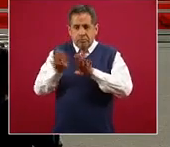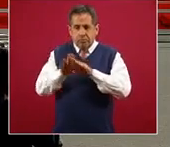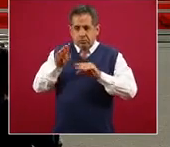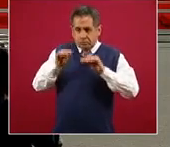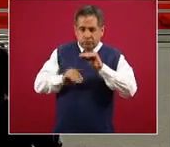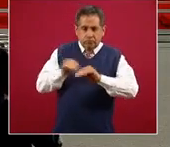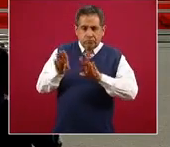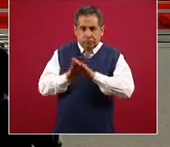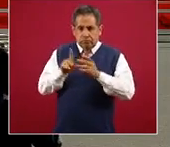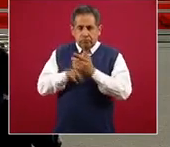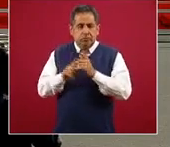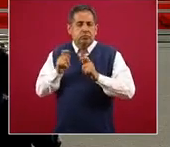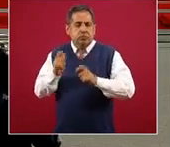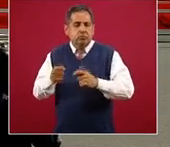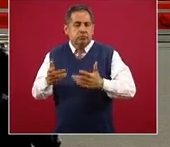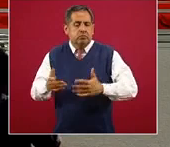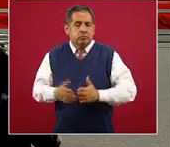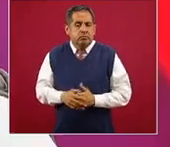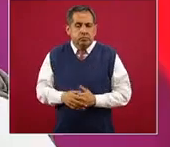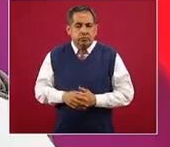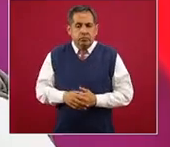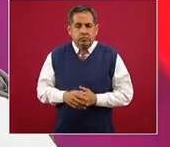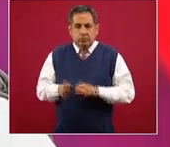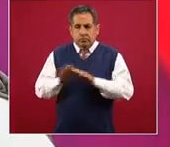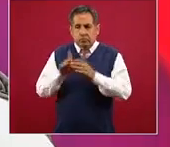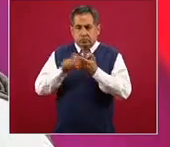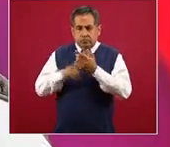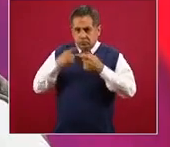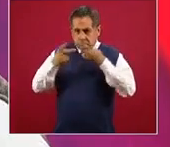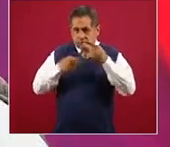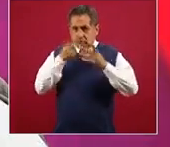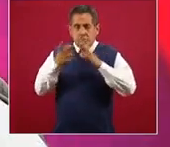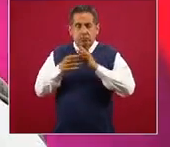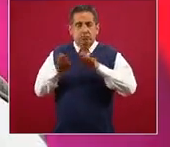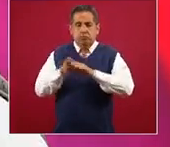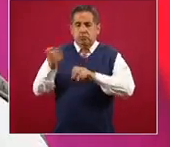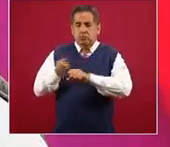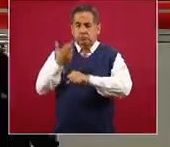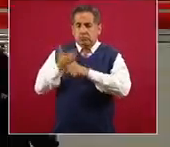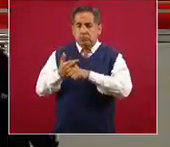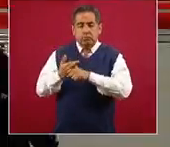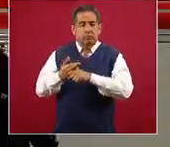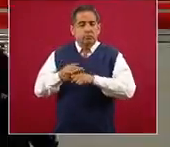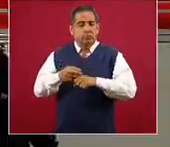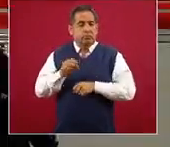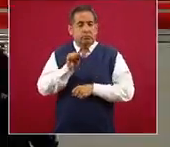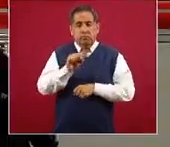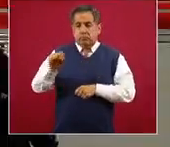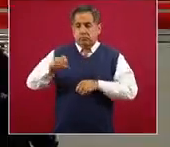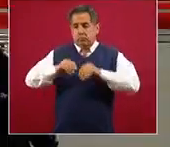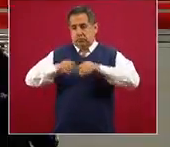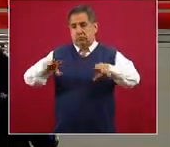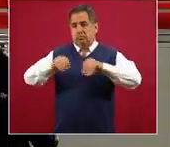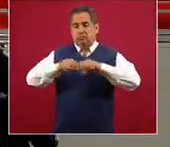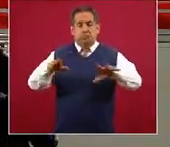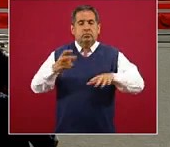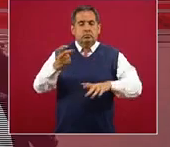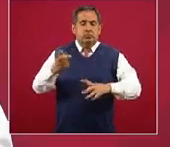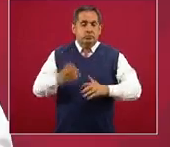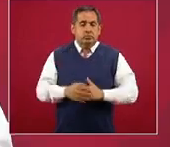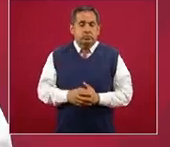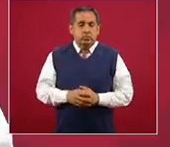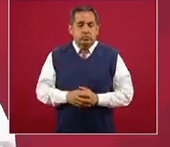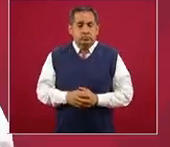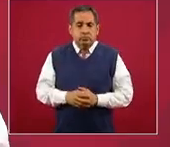aquí en las conferencias, además que se publica también en las páginas oficiales de la Secretaría de Salud. Y por ese motivo también